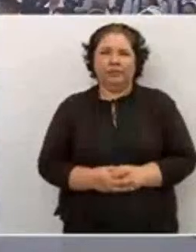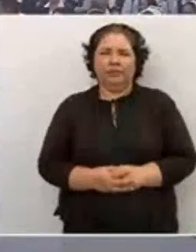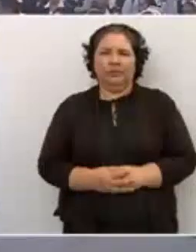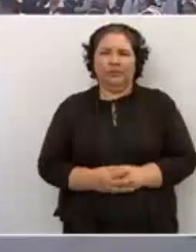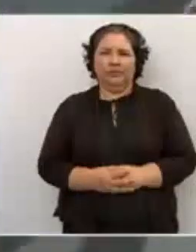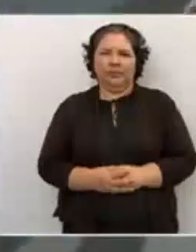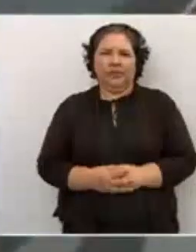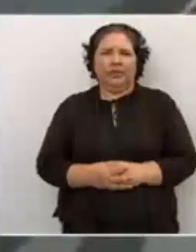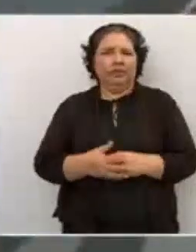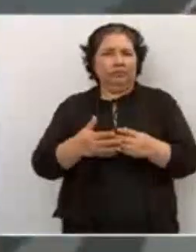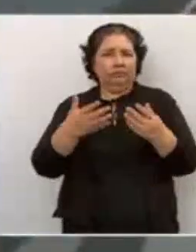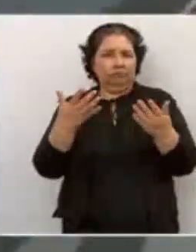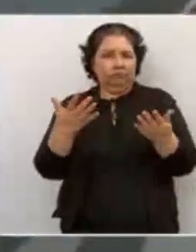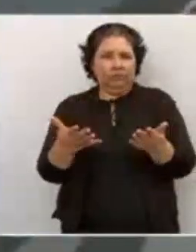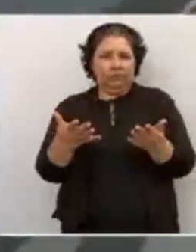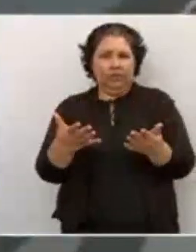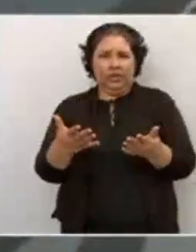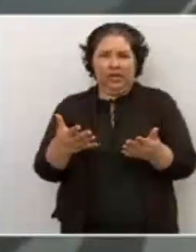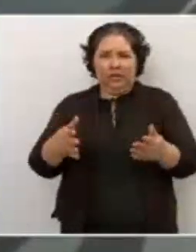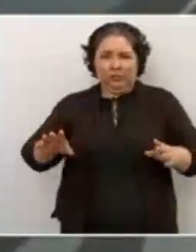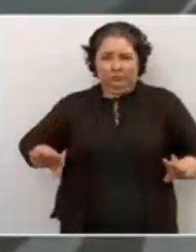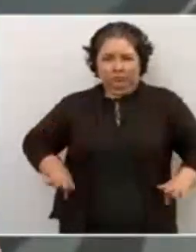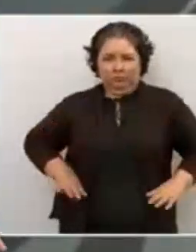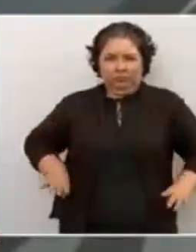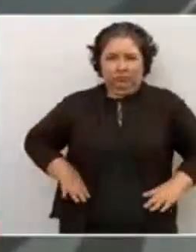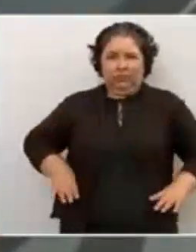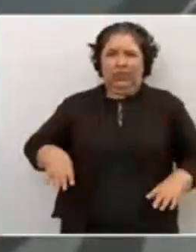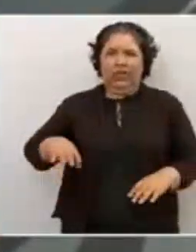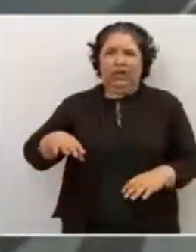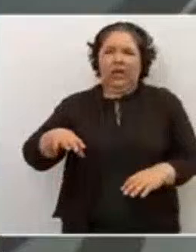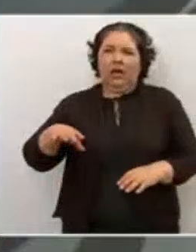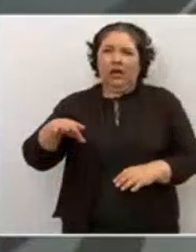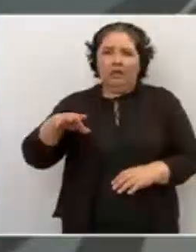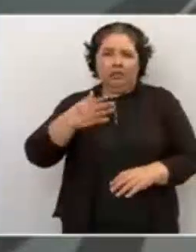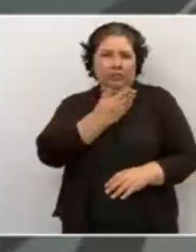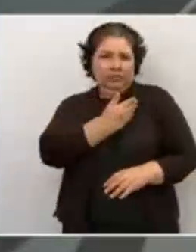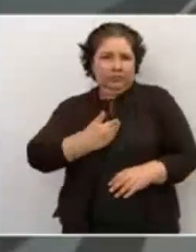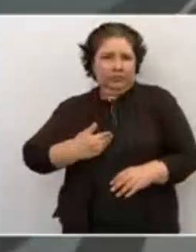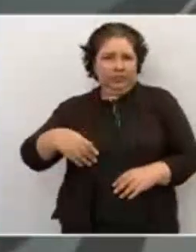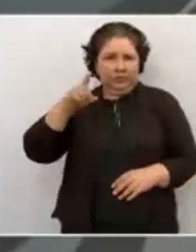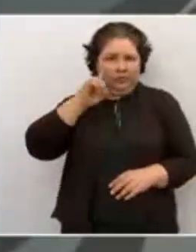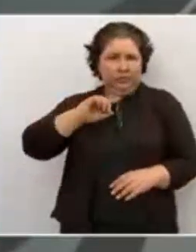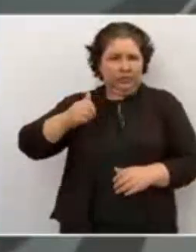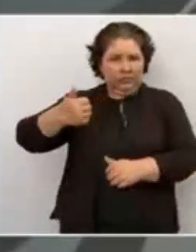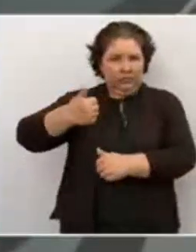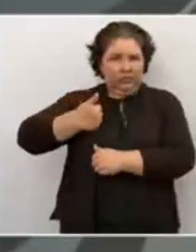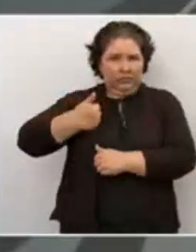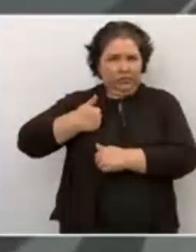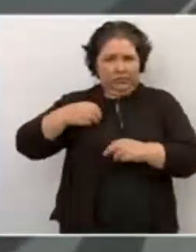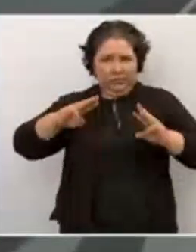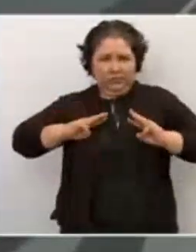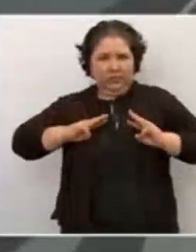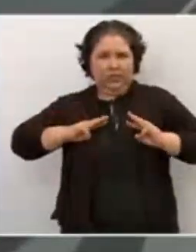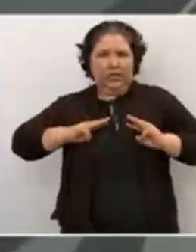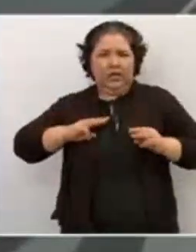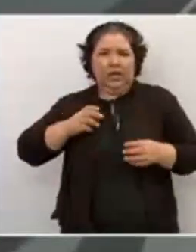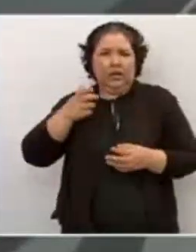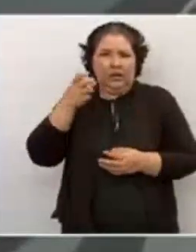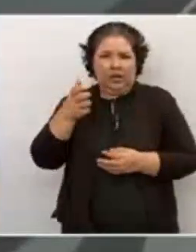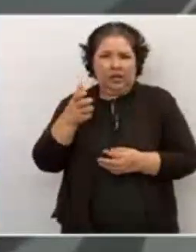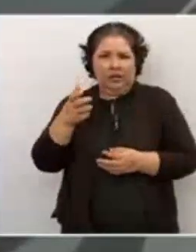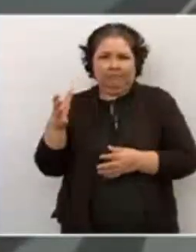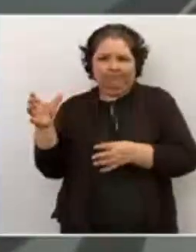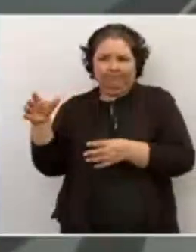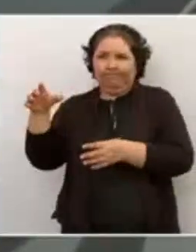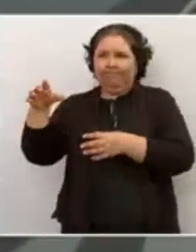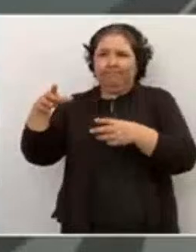El haber dispuesto con ese carácter de jefa de las Fuerzas Armadas que una buena parte de ellas vengan